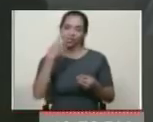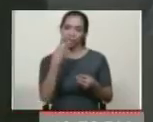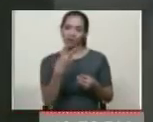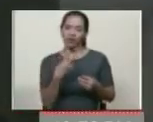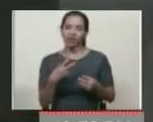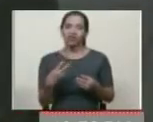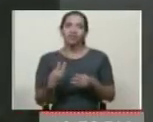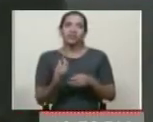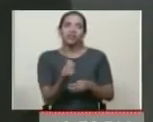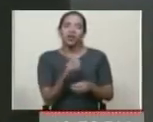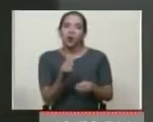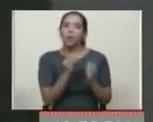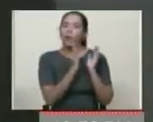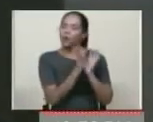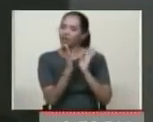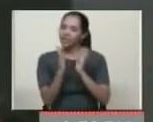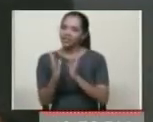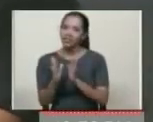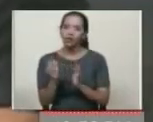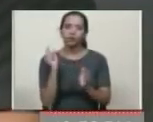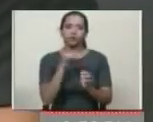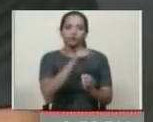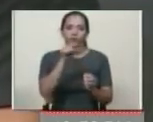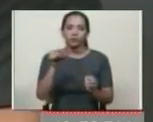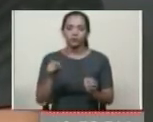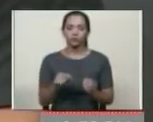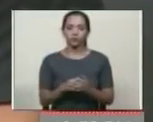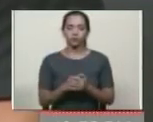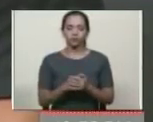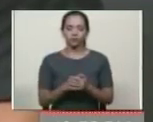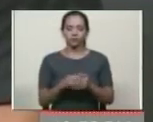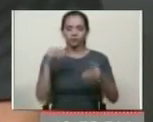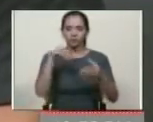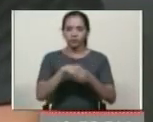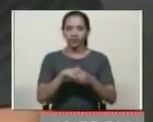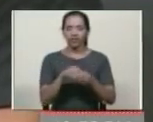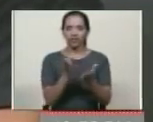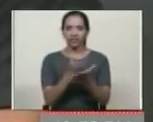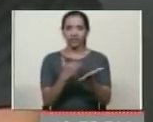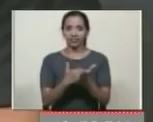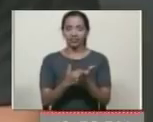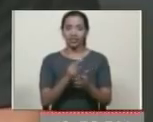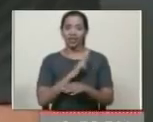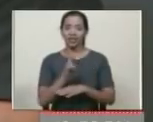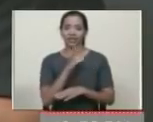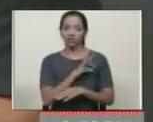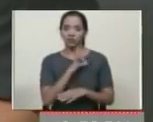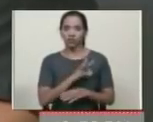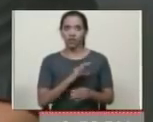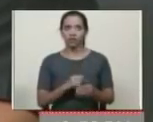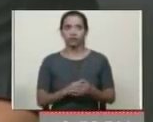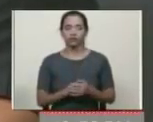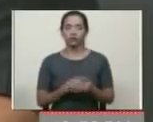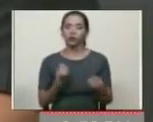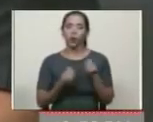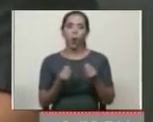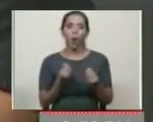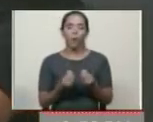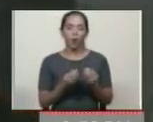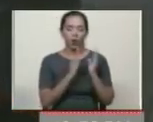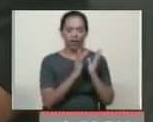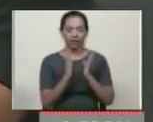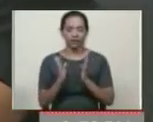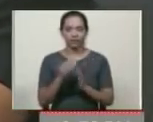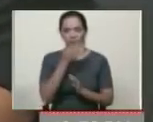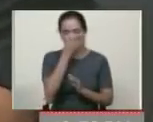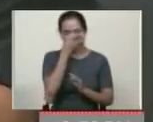cómo organizarse, usted que está metido bastante en esa parte de las redes sociales, cómo organizar